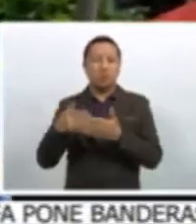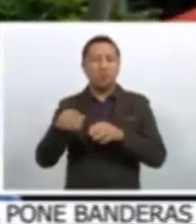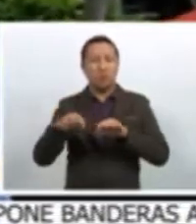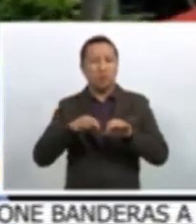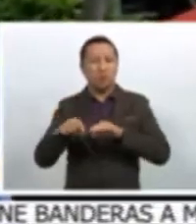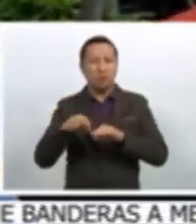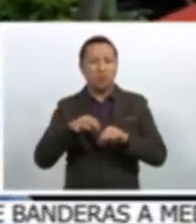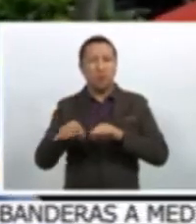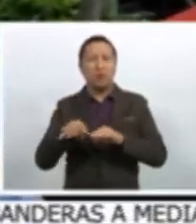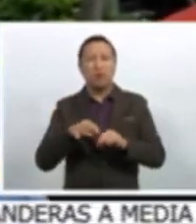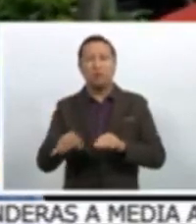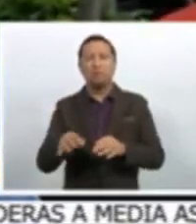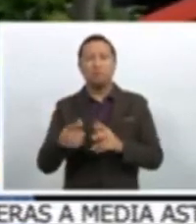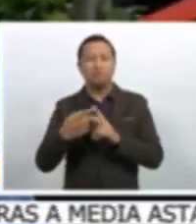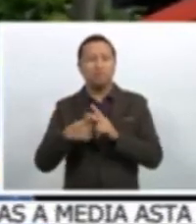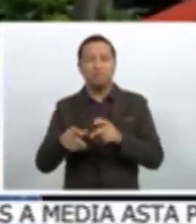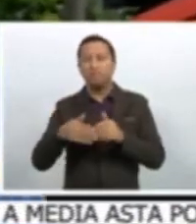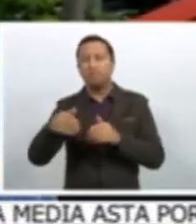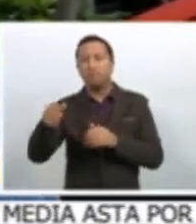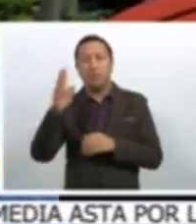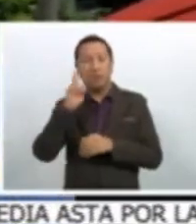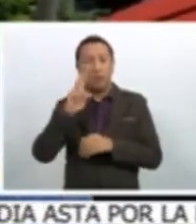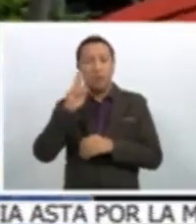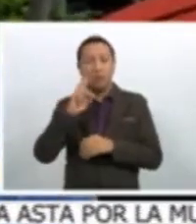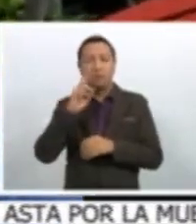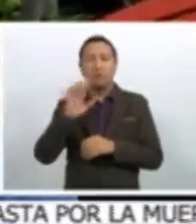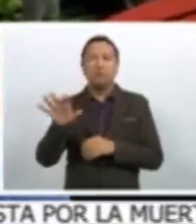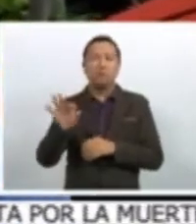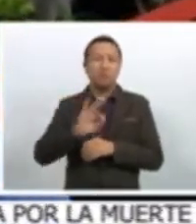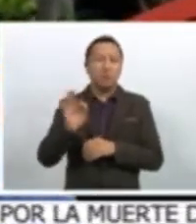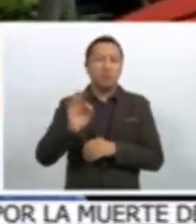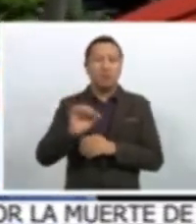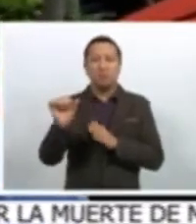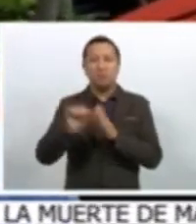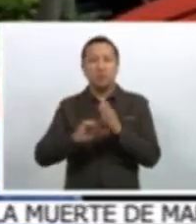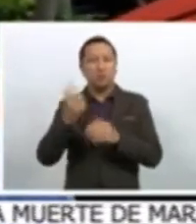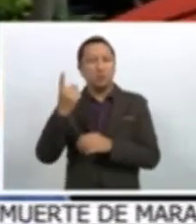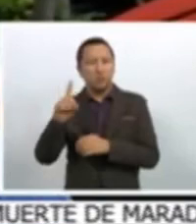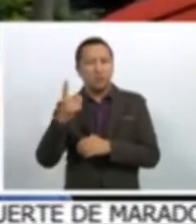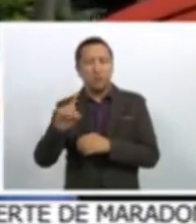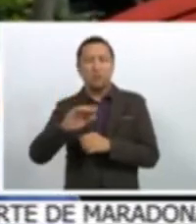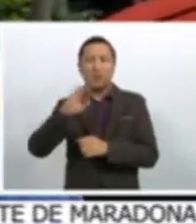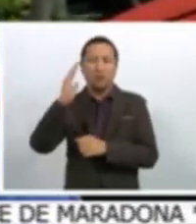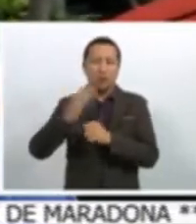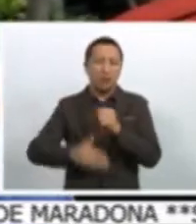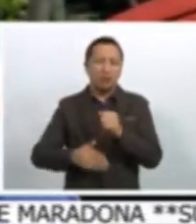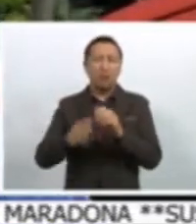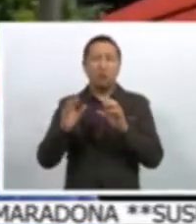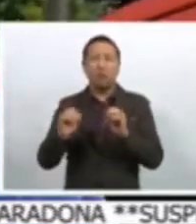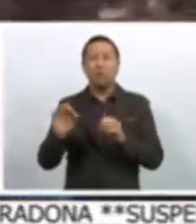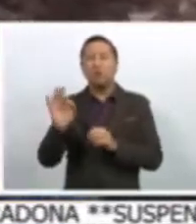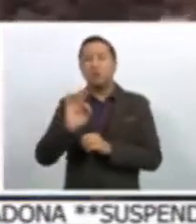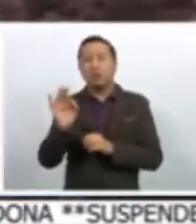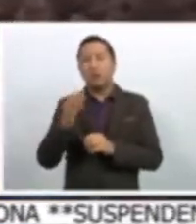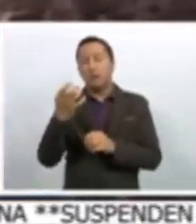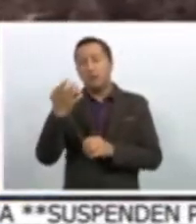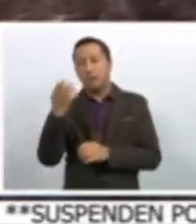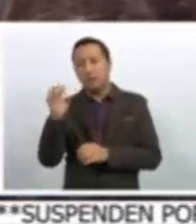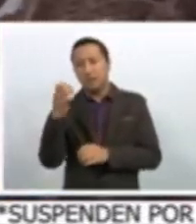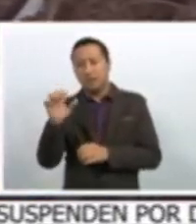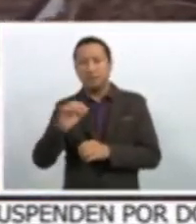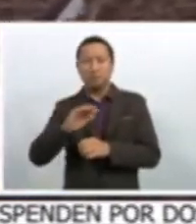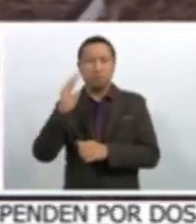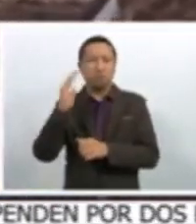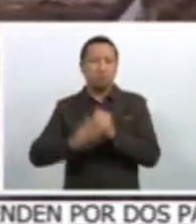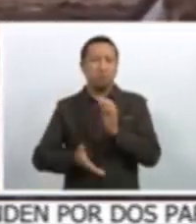vamos a ver si terminamos en la última semana de diciembre o la primera quincena de enero. Suárez Ya manifestó